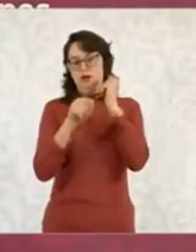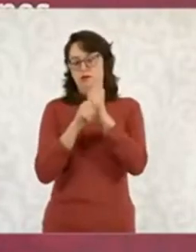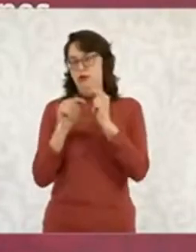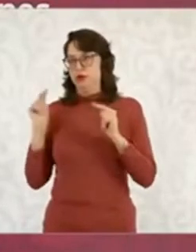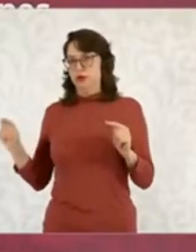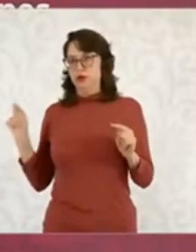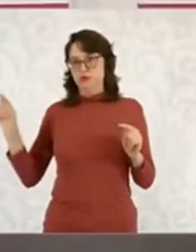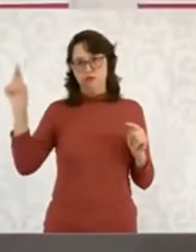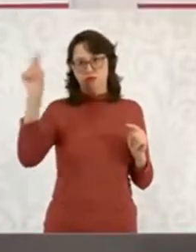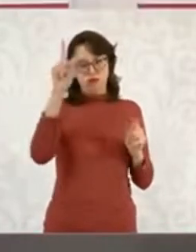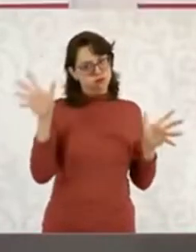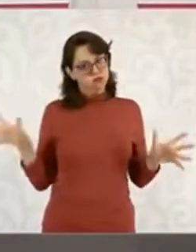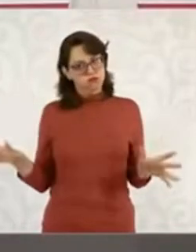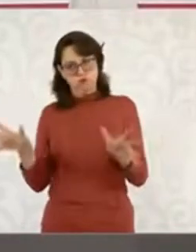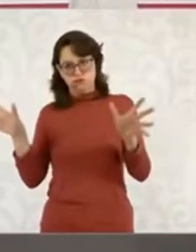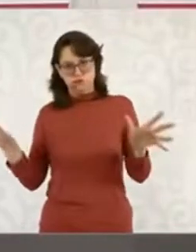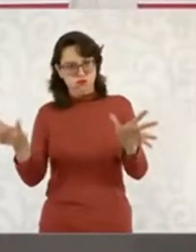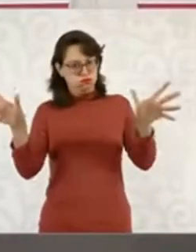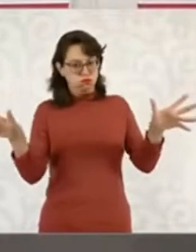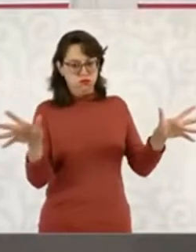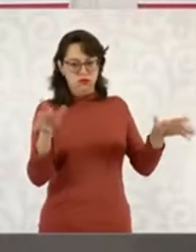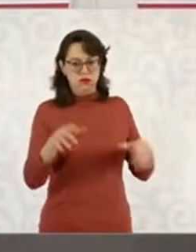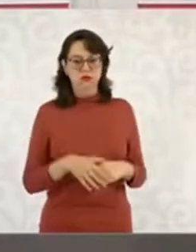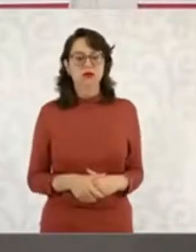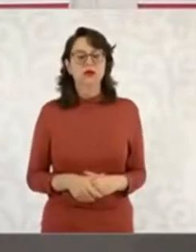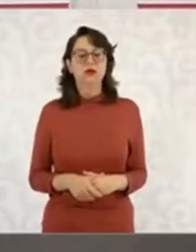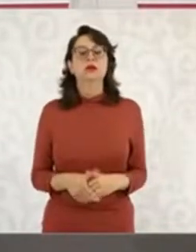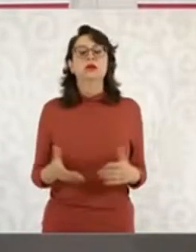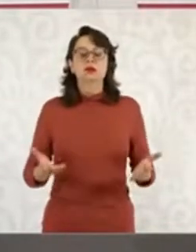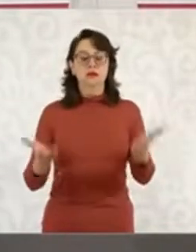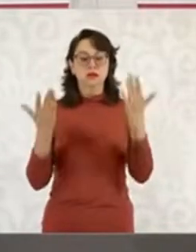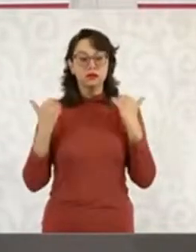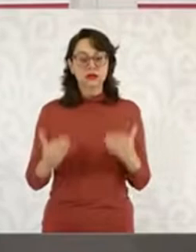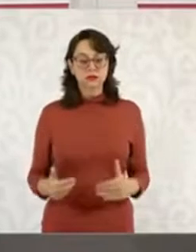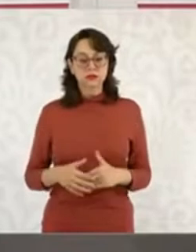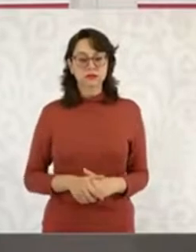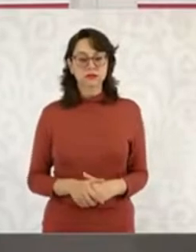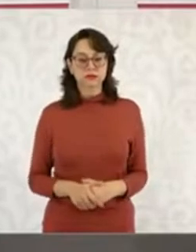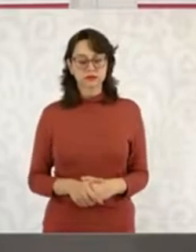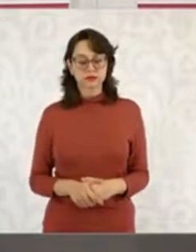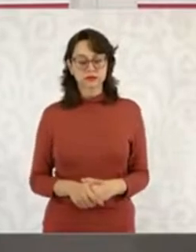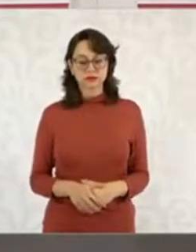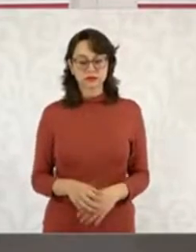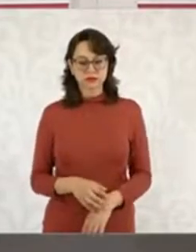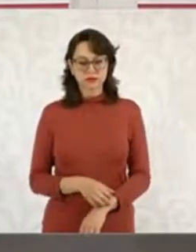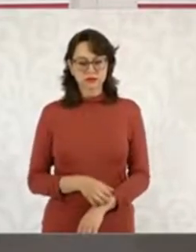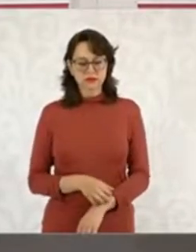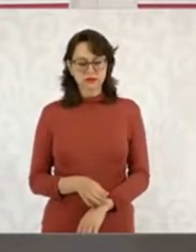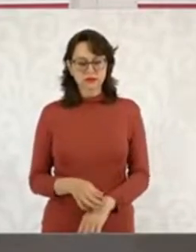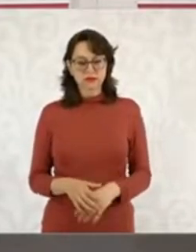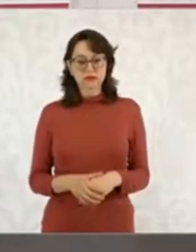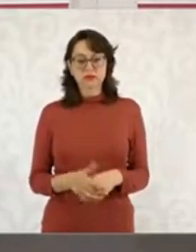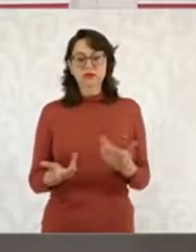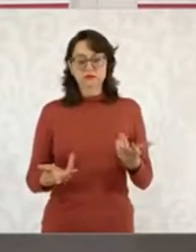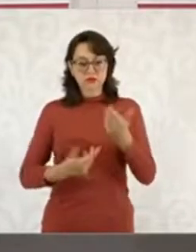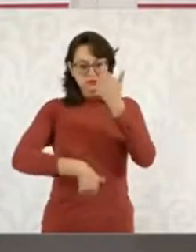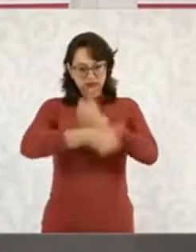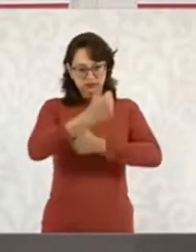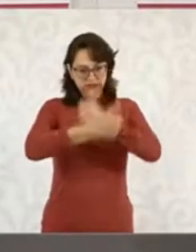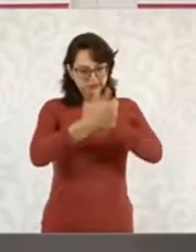de transporte público. La que sigue, por favor. Con respecto a las